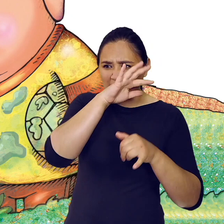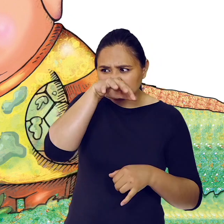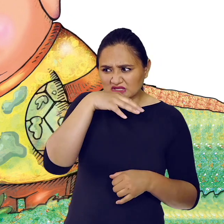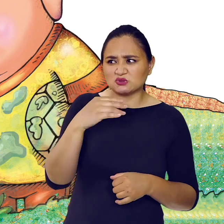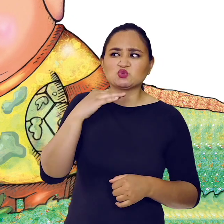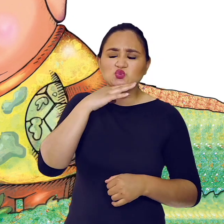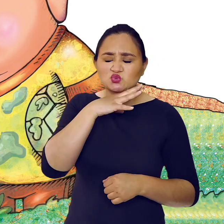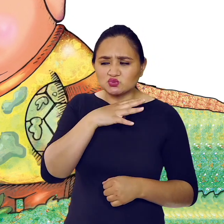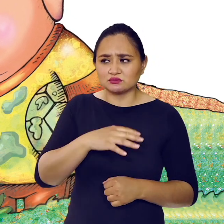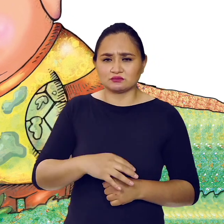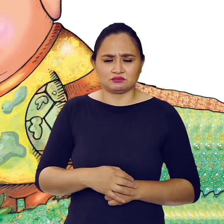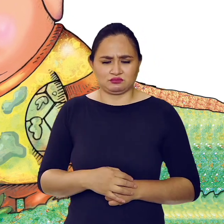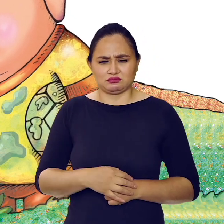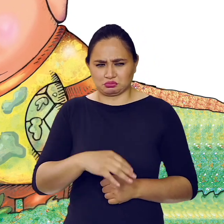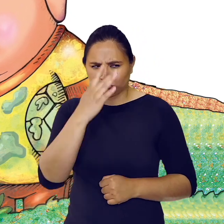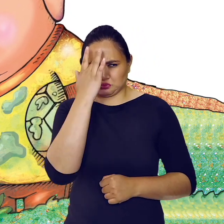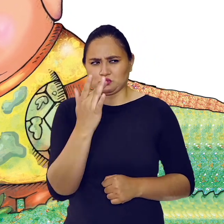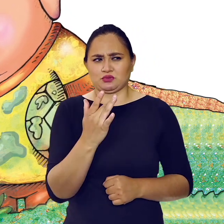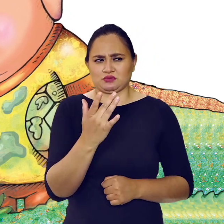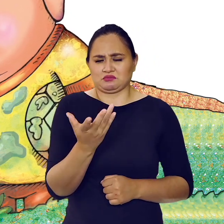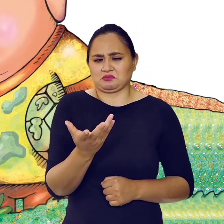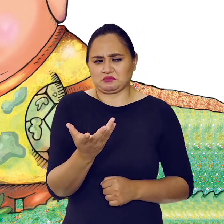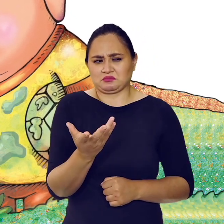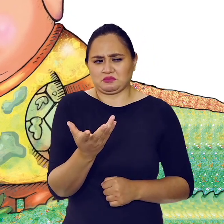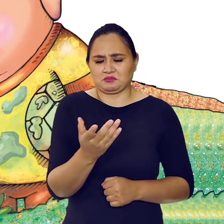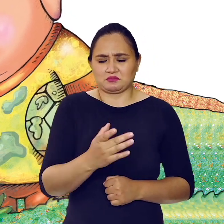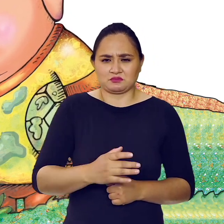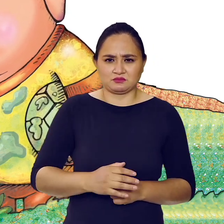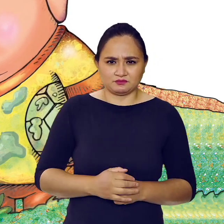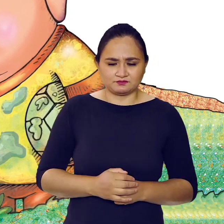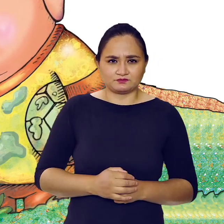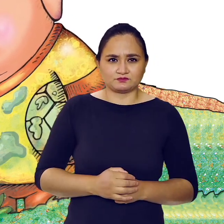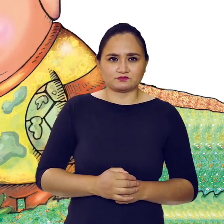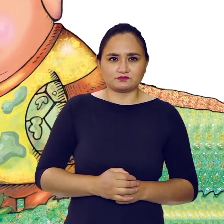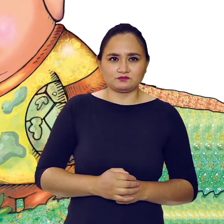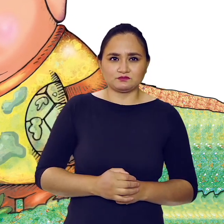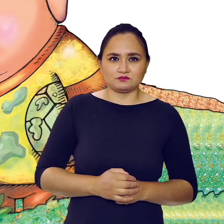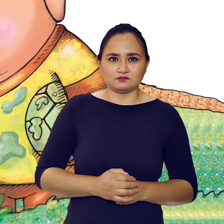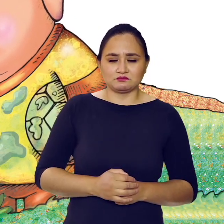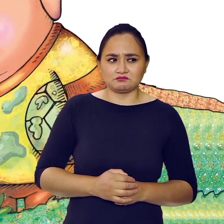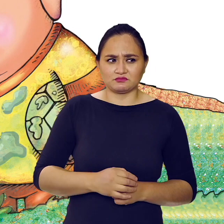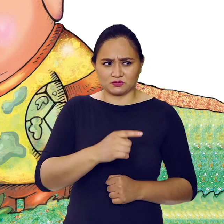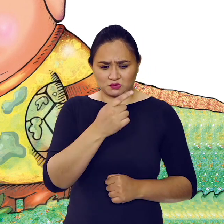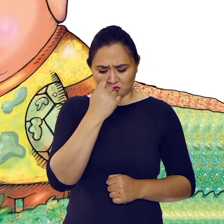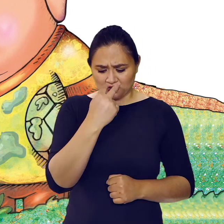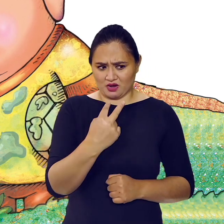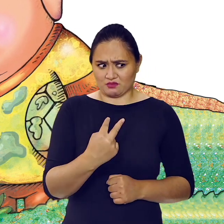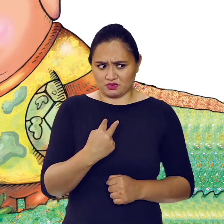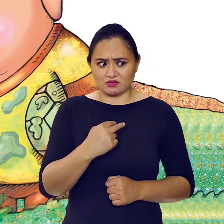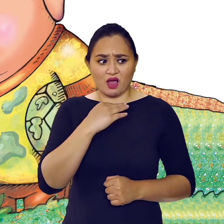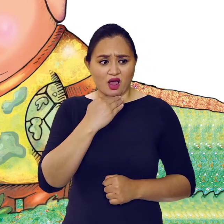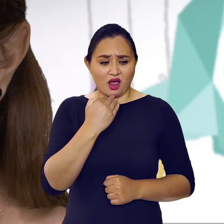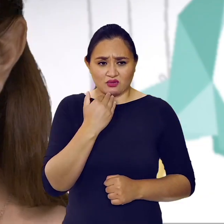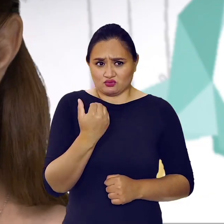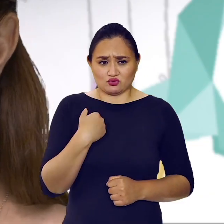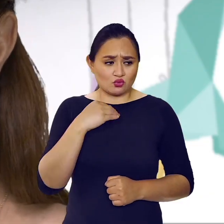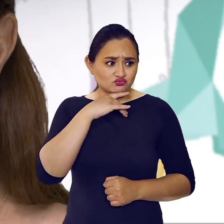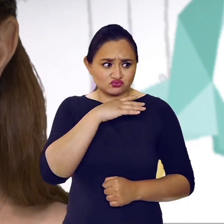cochinos. ¿Por qué?, preguntó Celestino asombrado. ¿Alguna vez me has visto sucio?